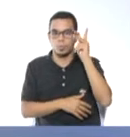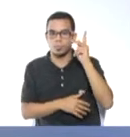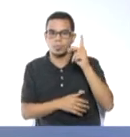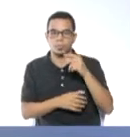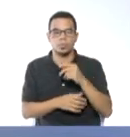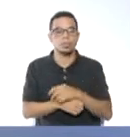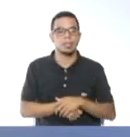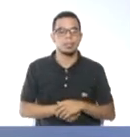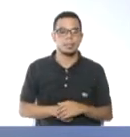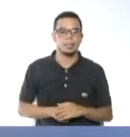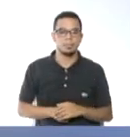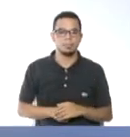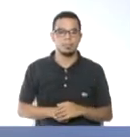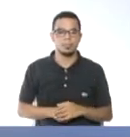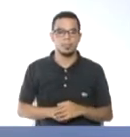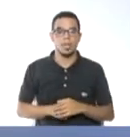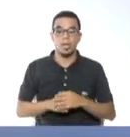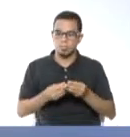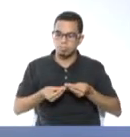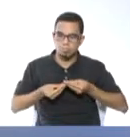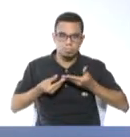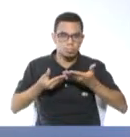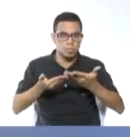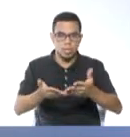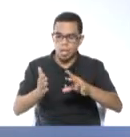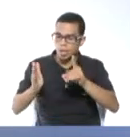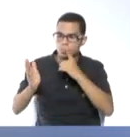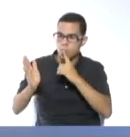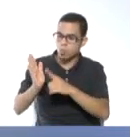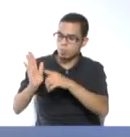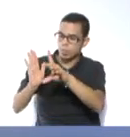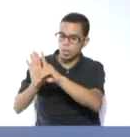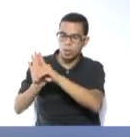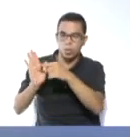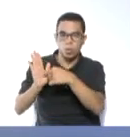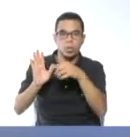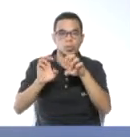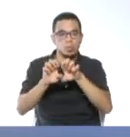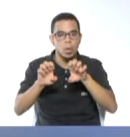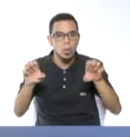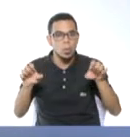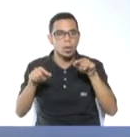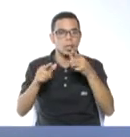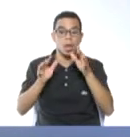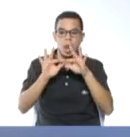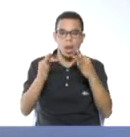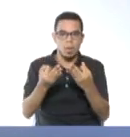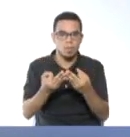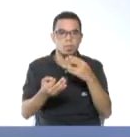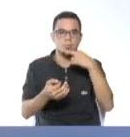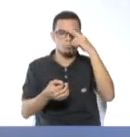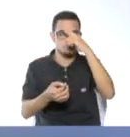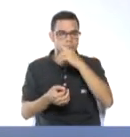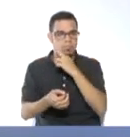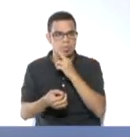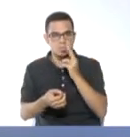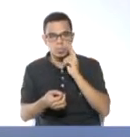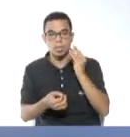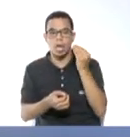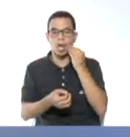docentes en garantizar los derechos educativos de nuestros niños, las familias, las madres, el padre, el adolescente,